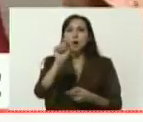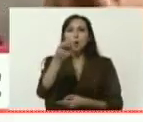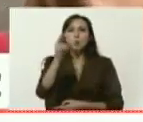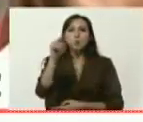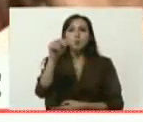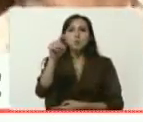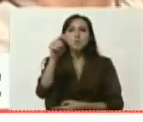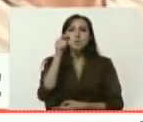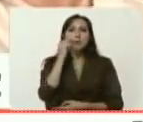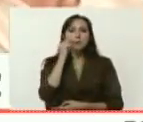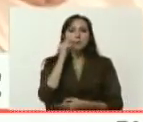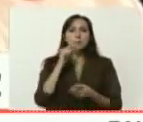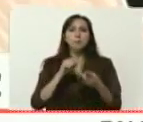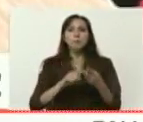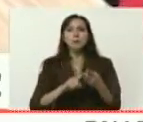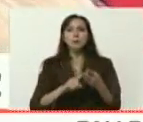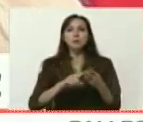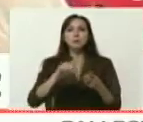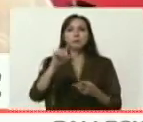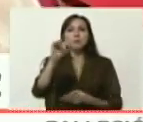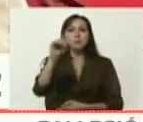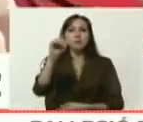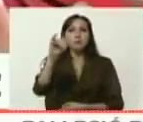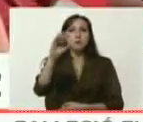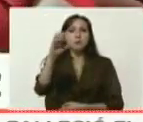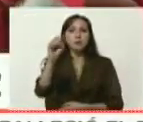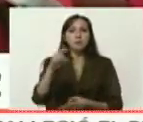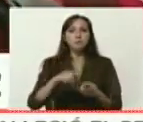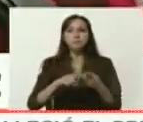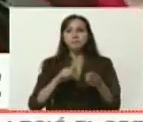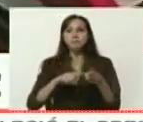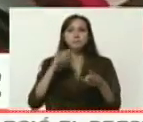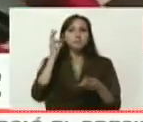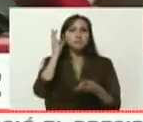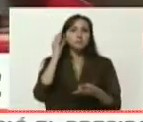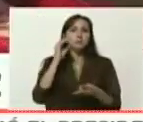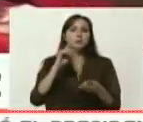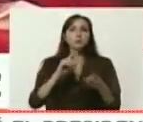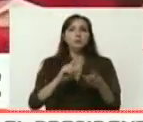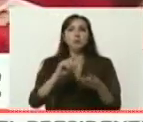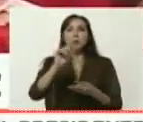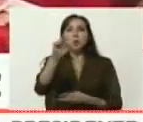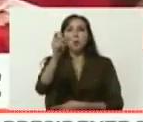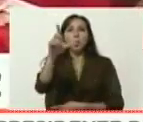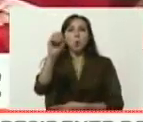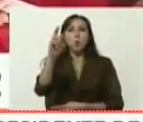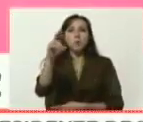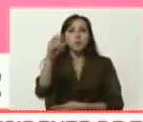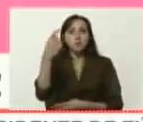Lídice, y siempre me da, querida Gloria y Lilia, profunda emoción cada año verlos a